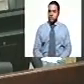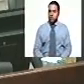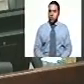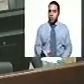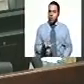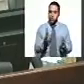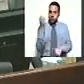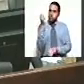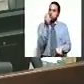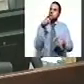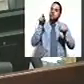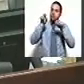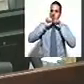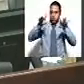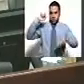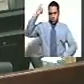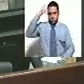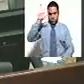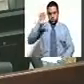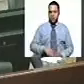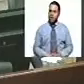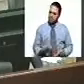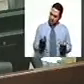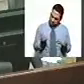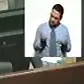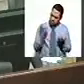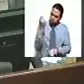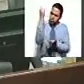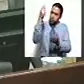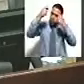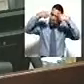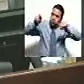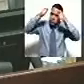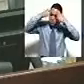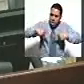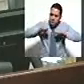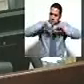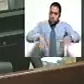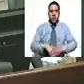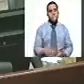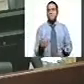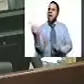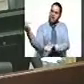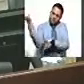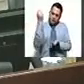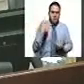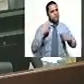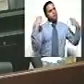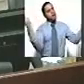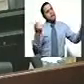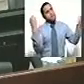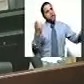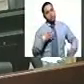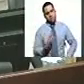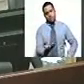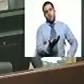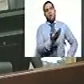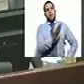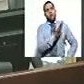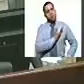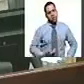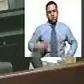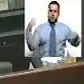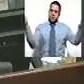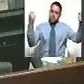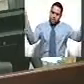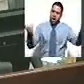recursos públicos. Es que la plata pública del Estado no es para que un funcionario haga su campaña presidencial a costa de hacer guetos